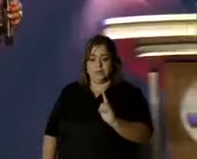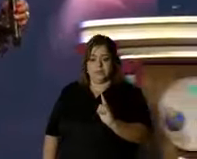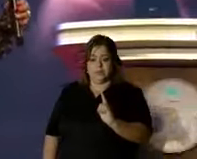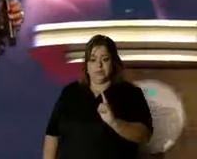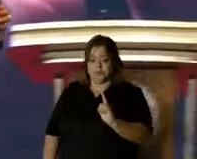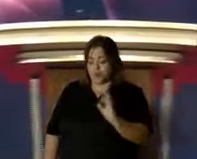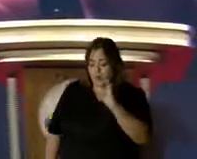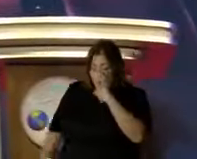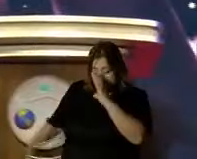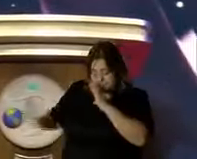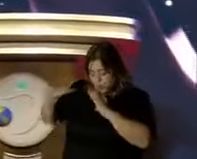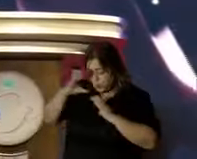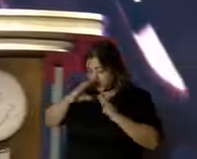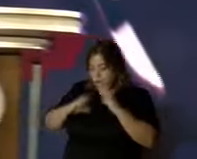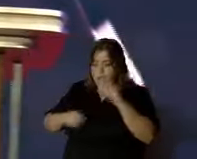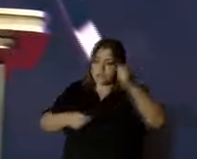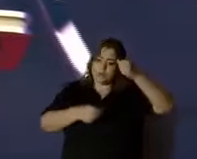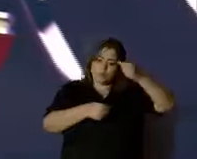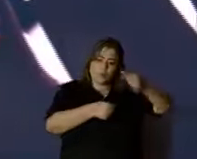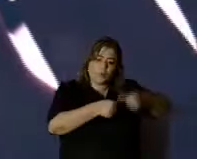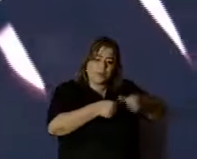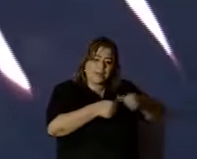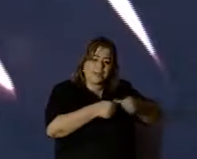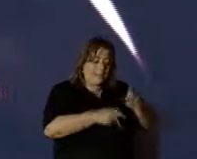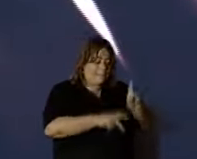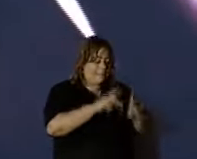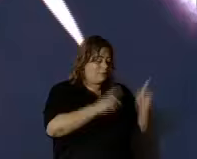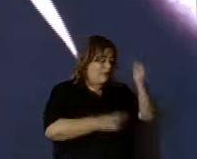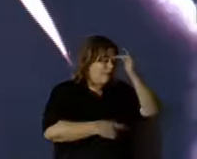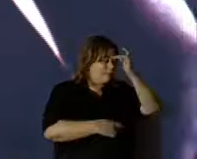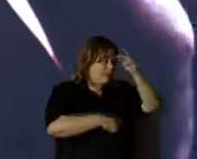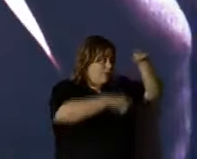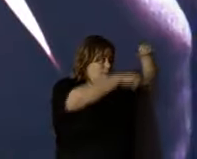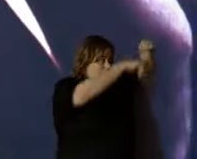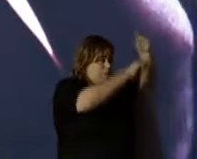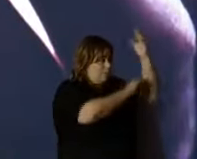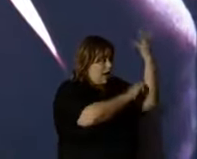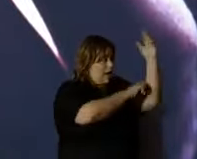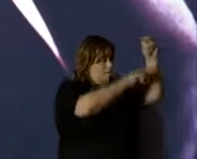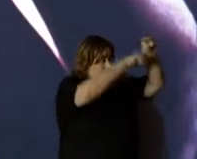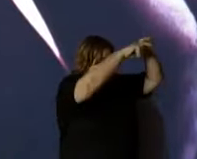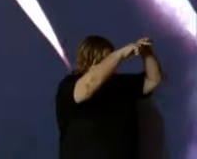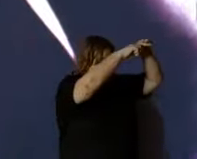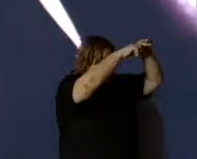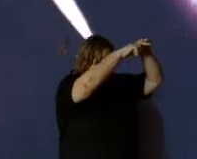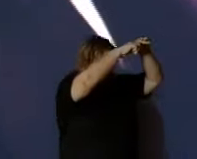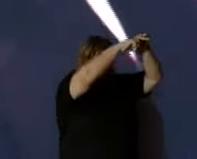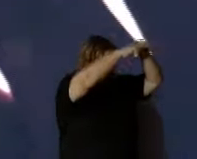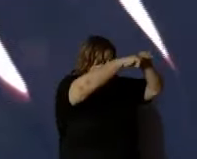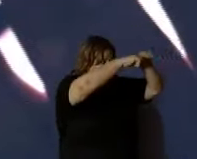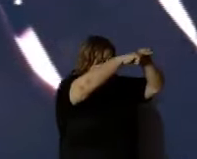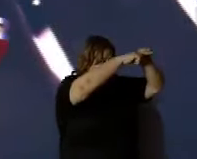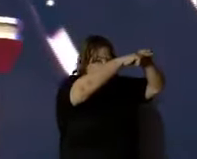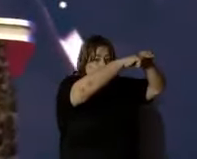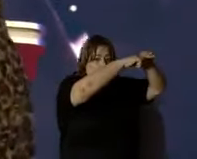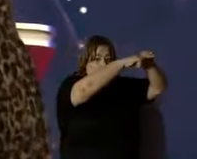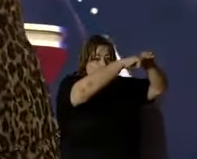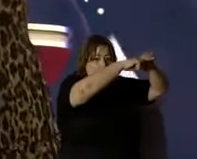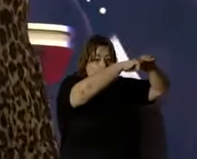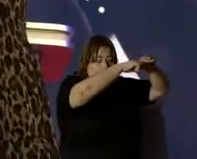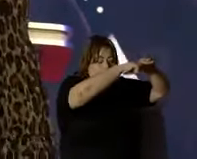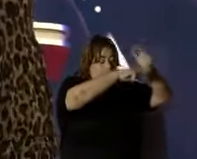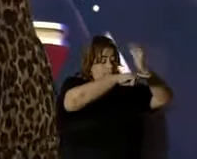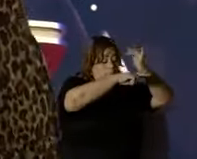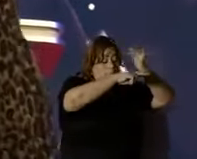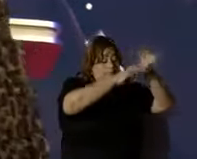¿Se acuerdan el que sacaron y metieron por el techo? Porque aquello no era multitud, aquello bajaron por el techo. Dijeron, hay que hacer un hueco en el techo porque Jesús está en